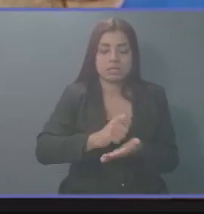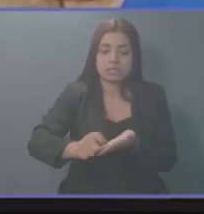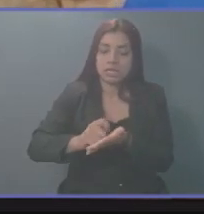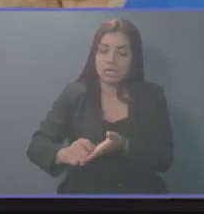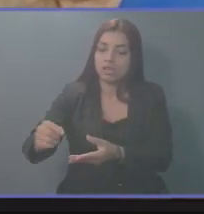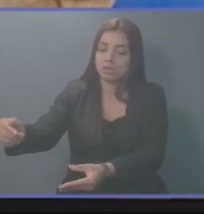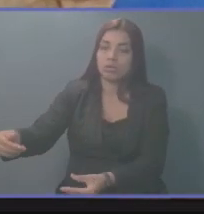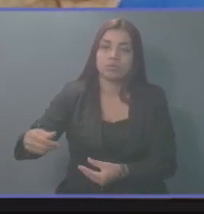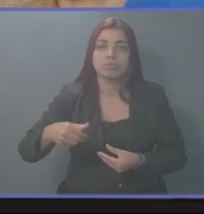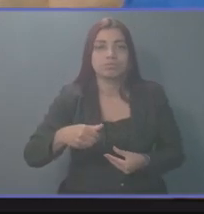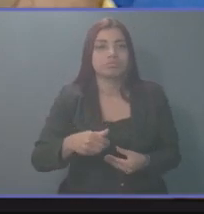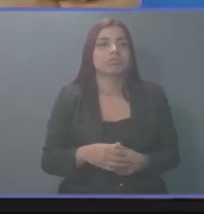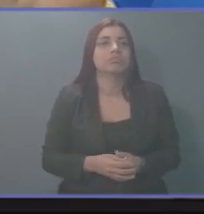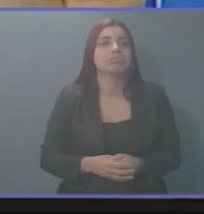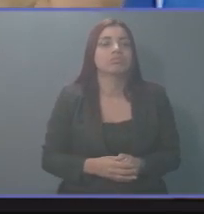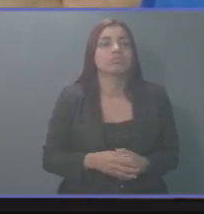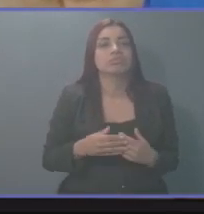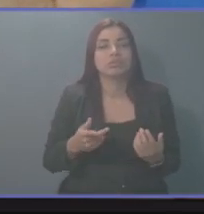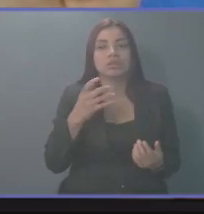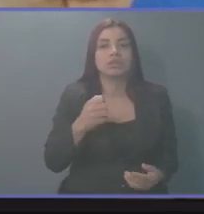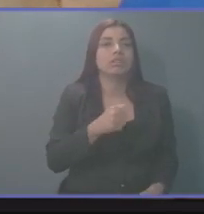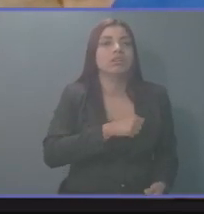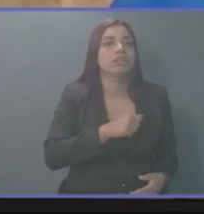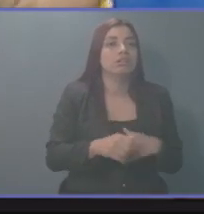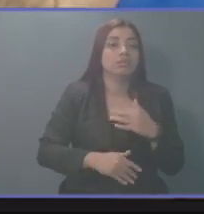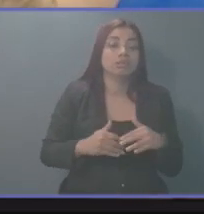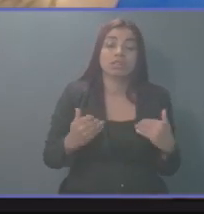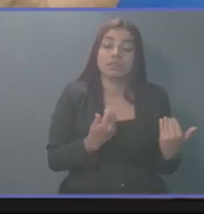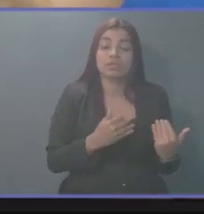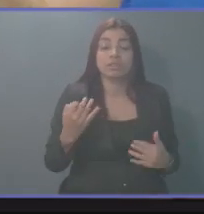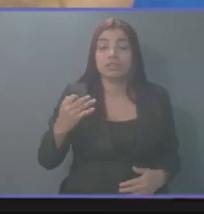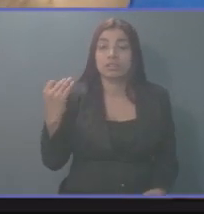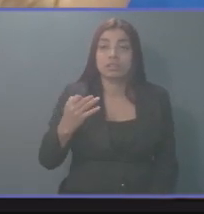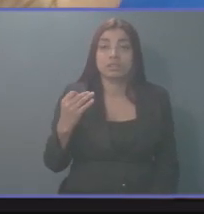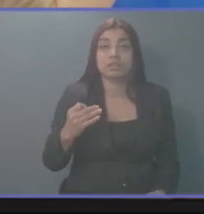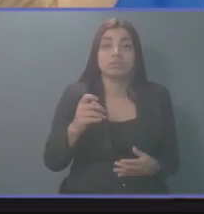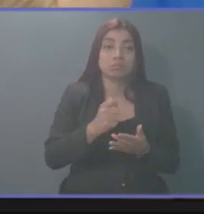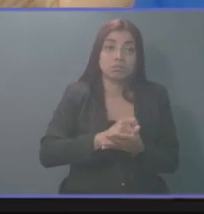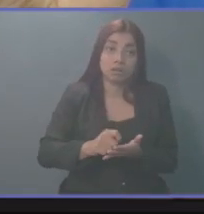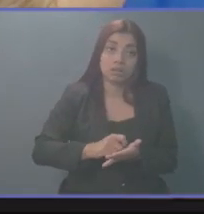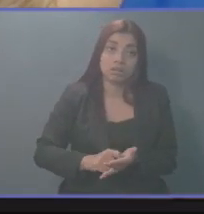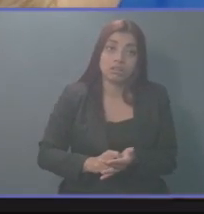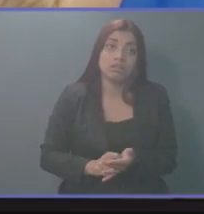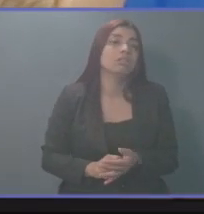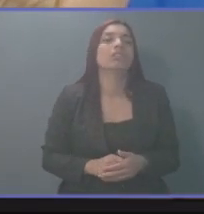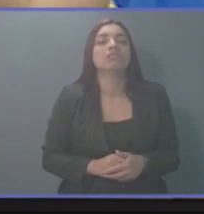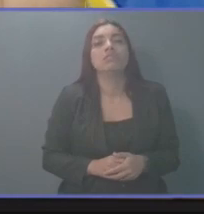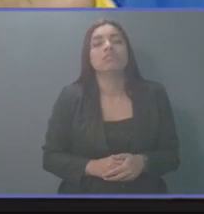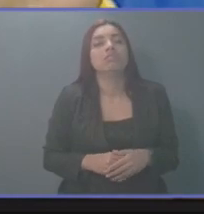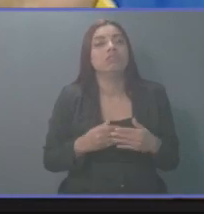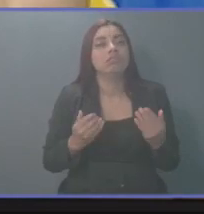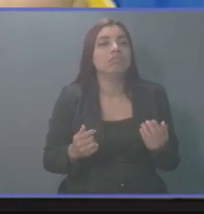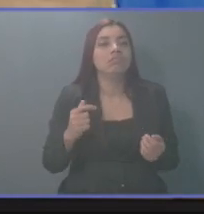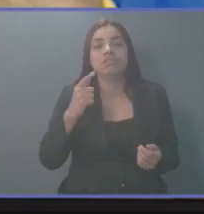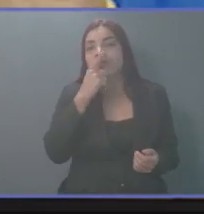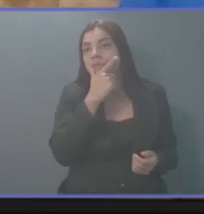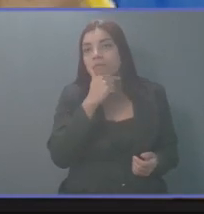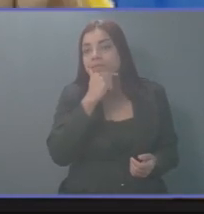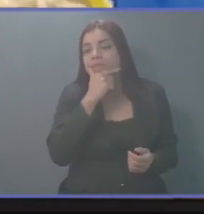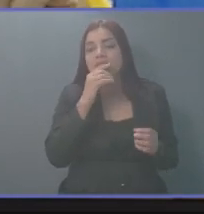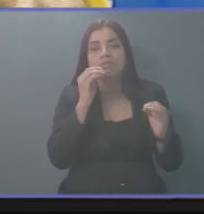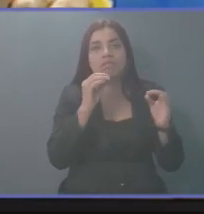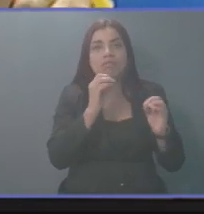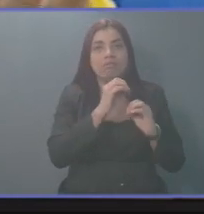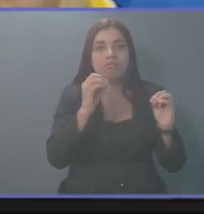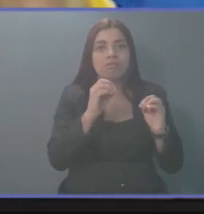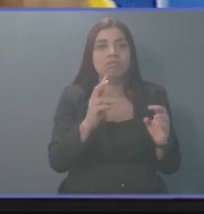escrito, por las responsabilidades que eso embarga, por escrito. Y así no hayan dudas exactamente